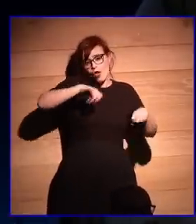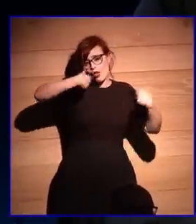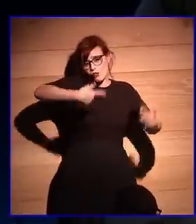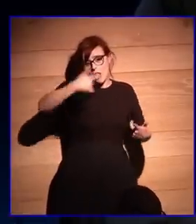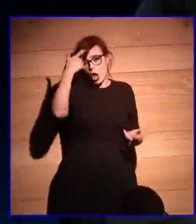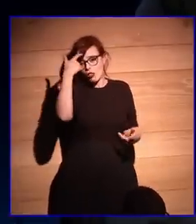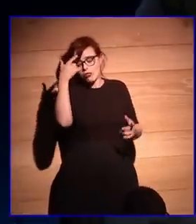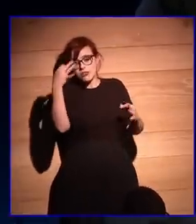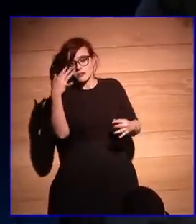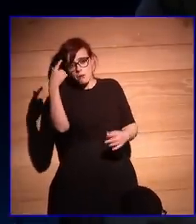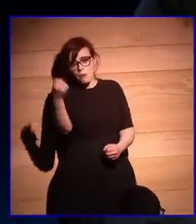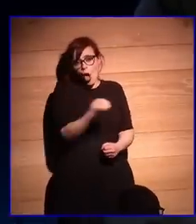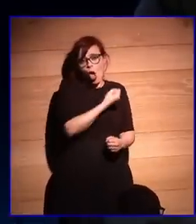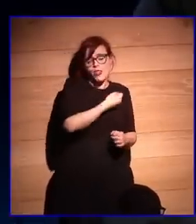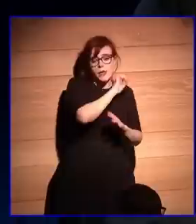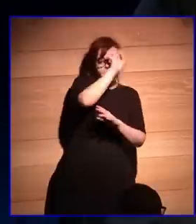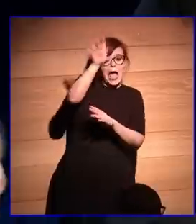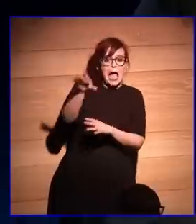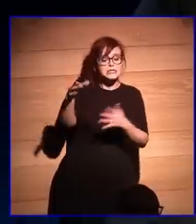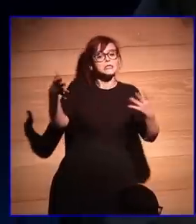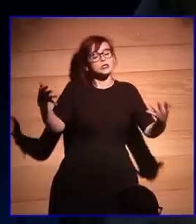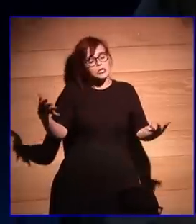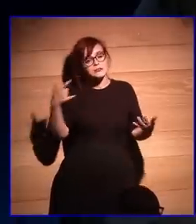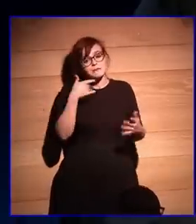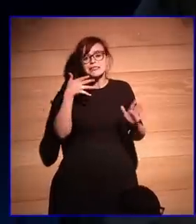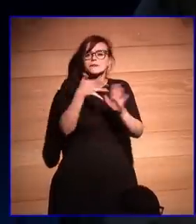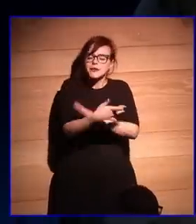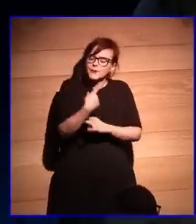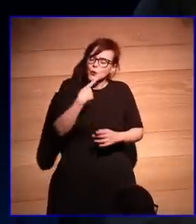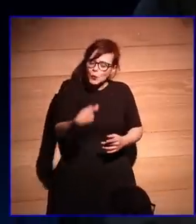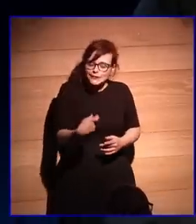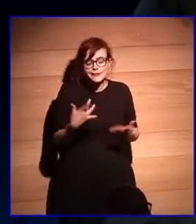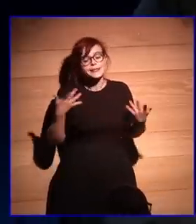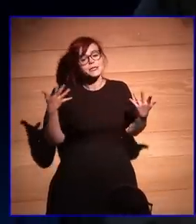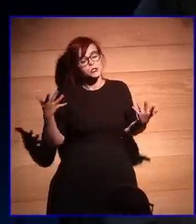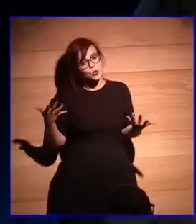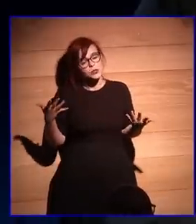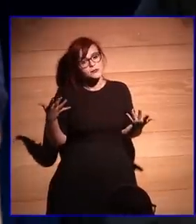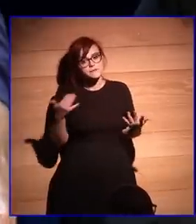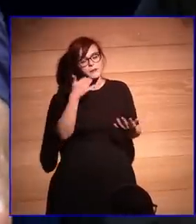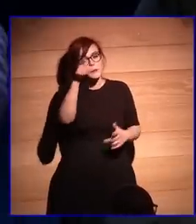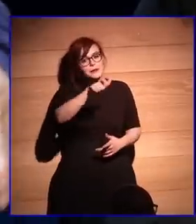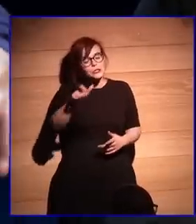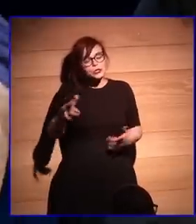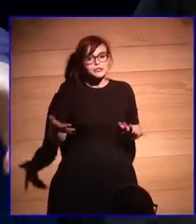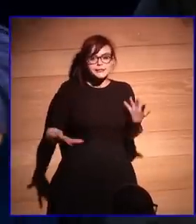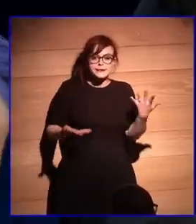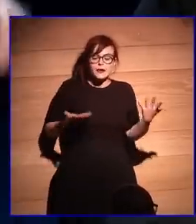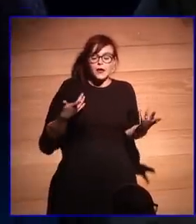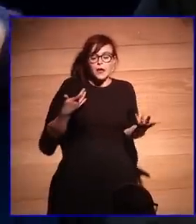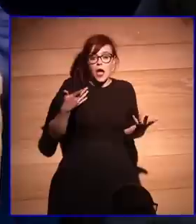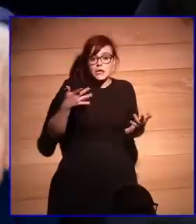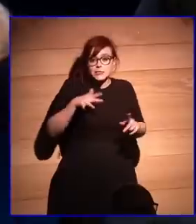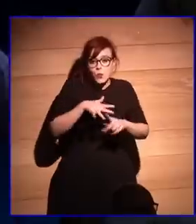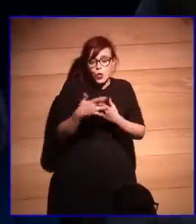que el consciente, es mucho más poderoso. Y que es algo un poco inextricable, ¿no? Y entonces, que alguien llega a